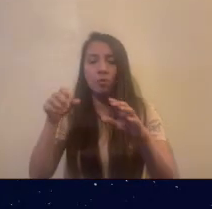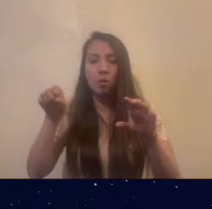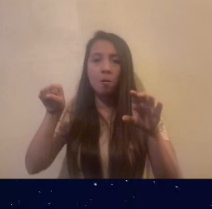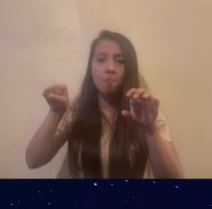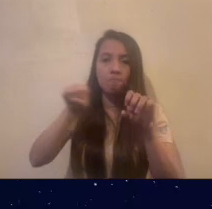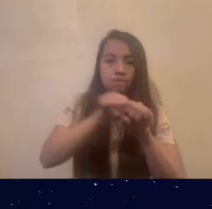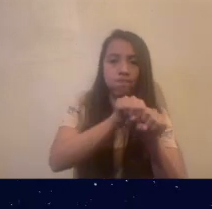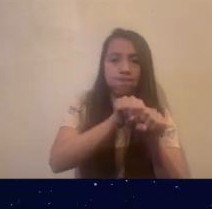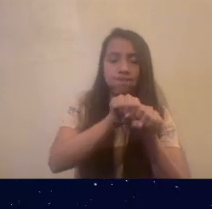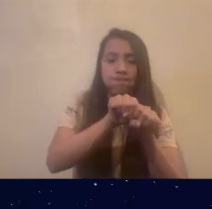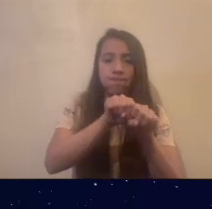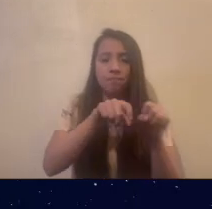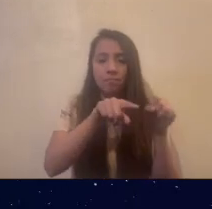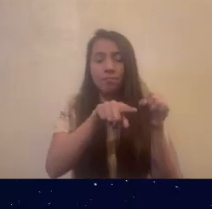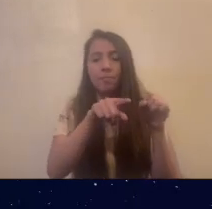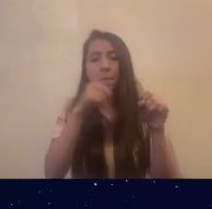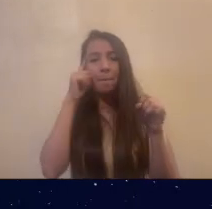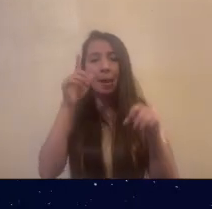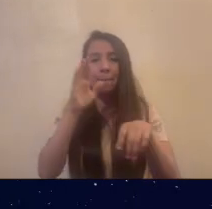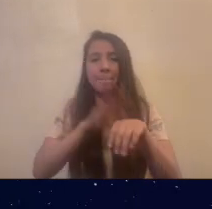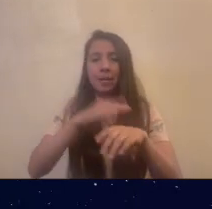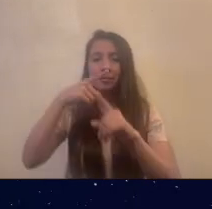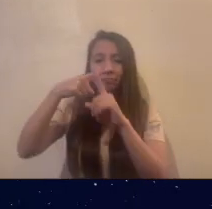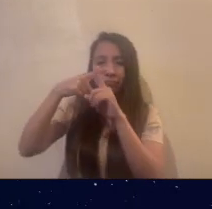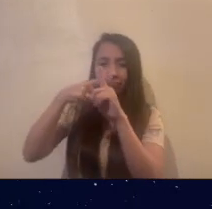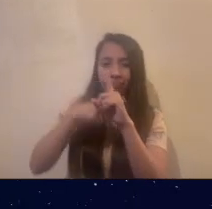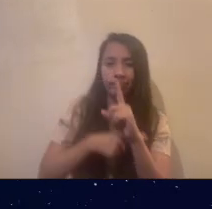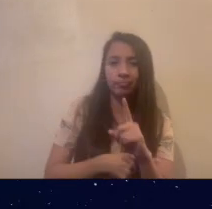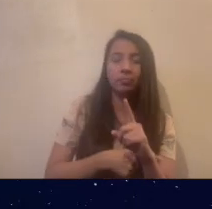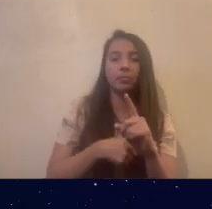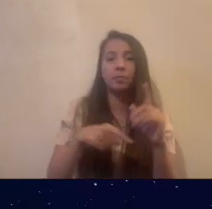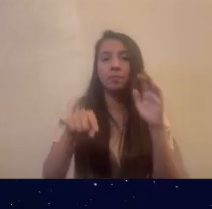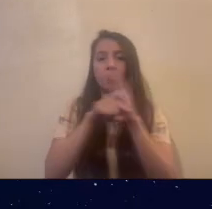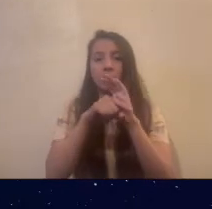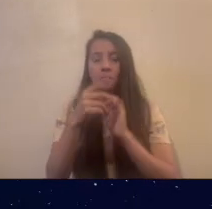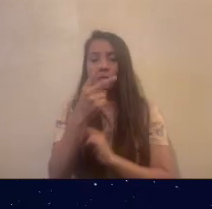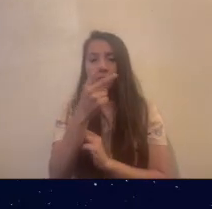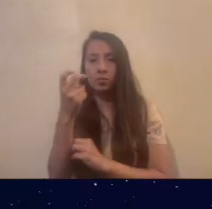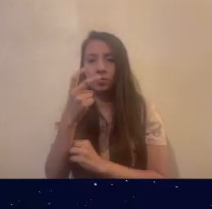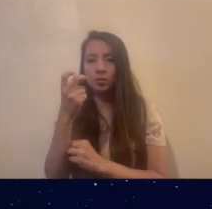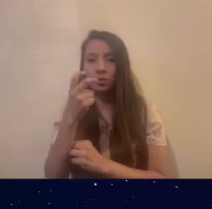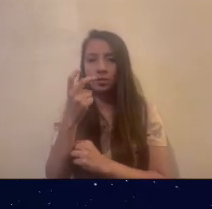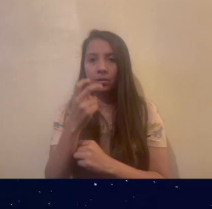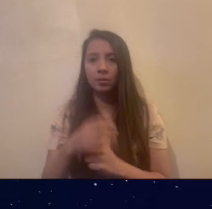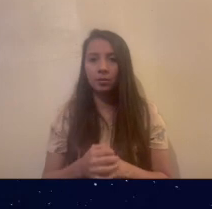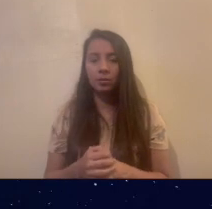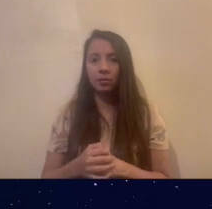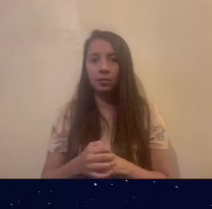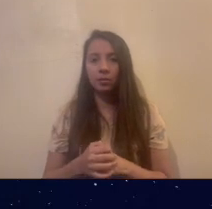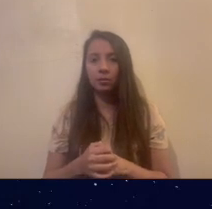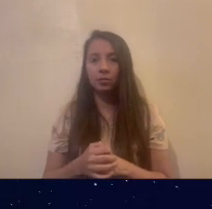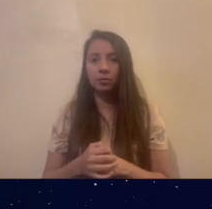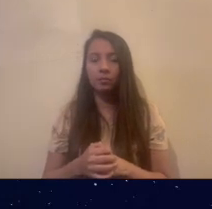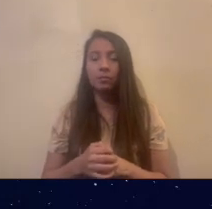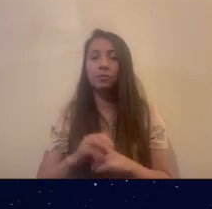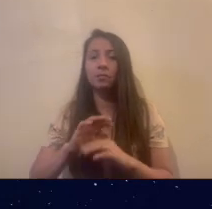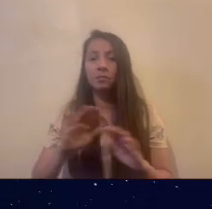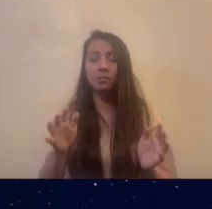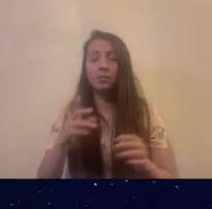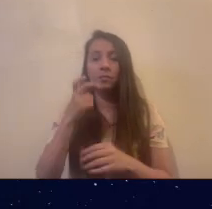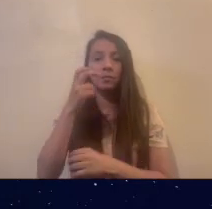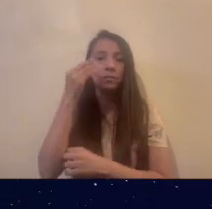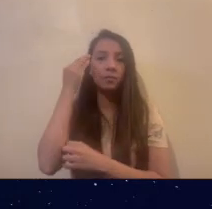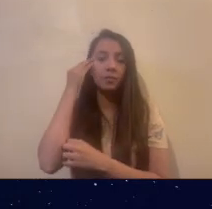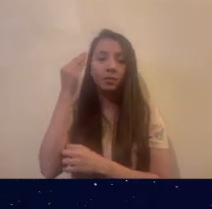suerte, y se conectó adentro de la cámara de vacío para llevar toda la cámara de vacío a menos 200 grados centígrados